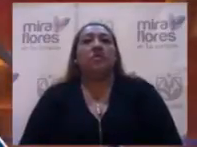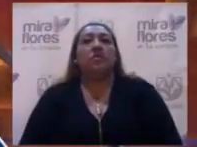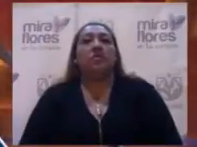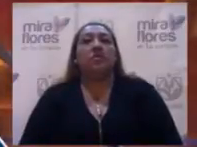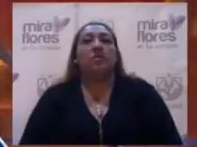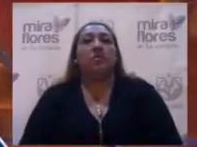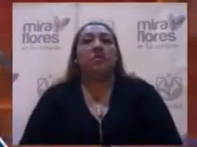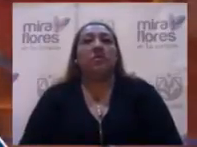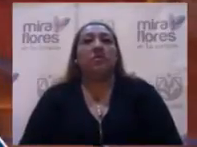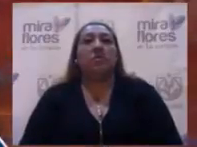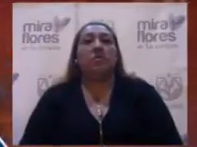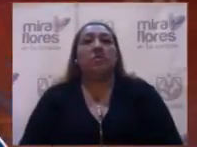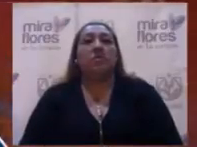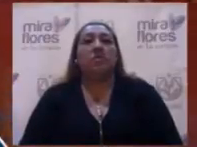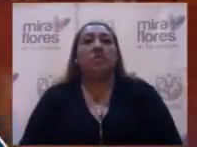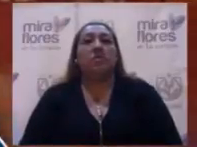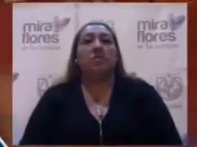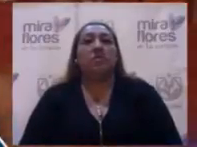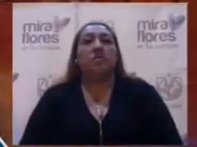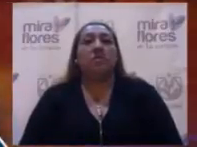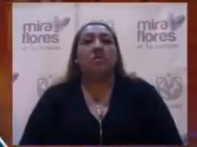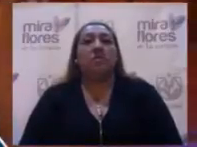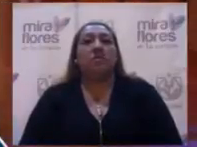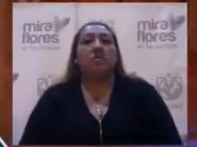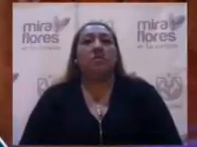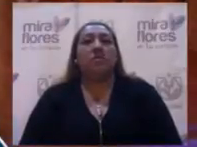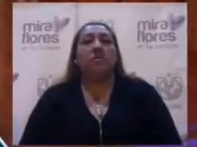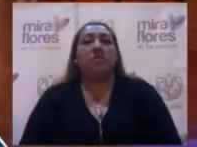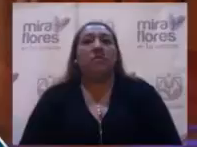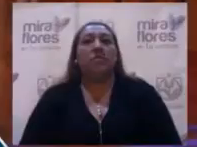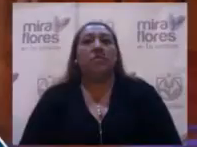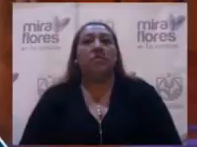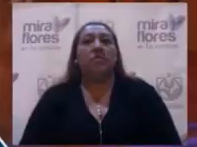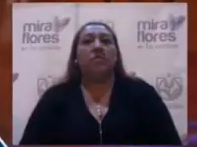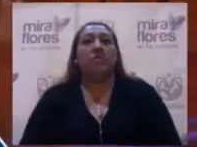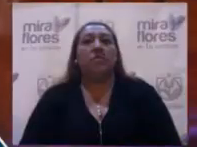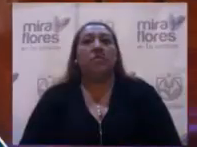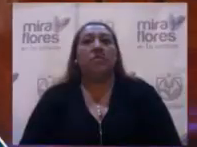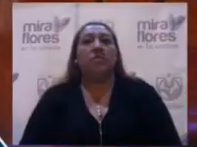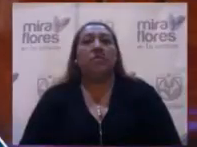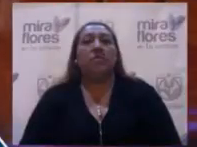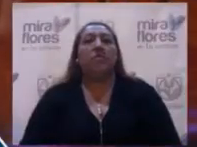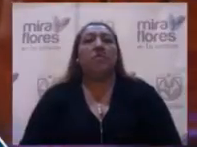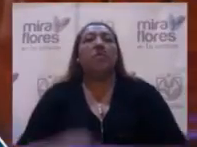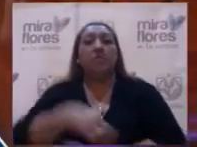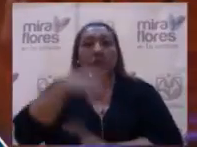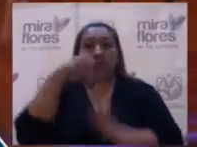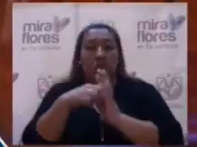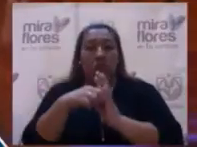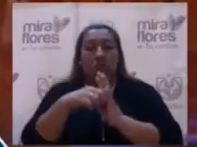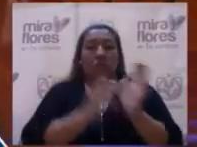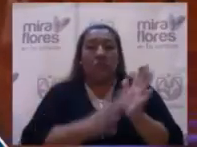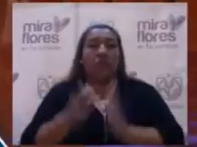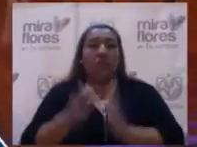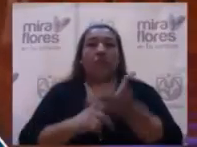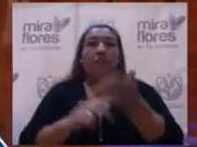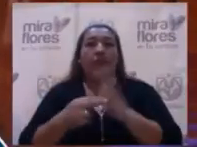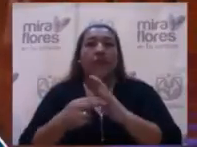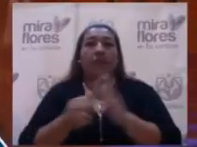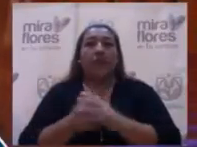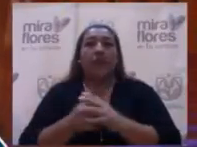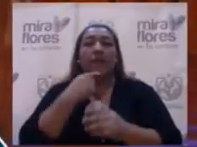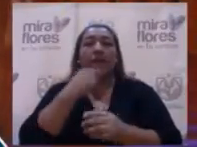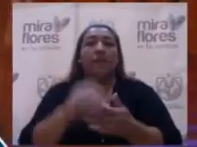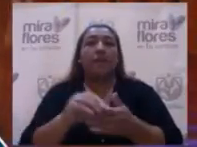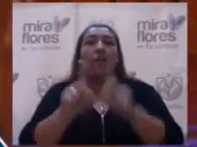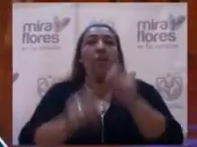sesión del día de hoy. Adelante, por favor. Sesión, orden del día. Proyecto de ordenanza que dispone la